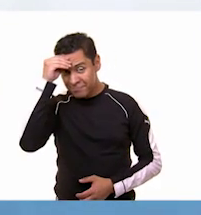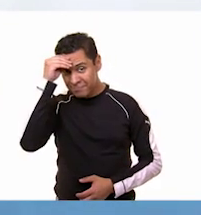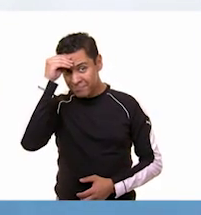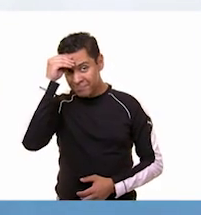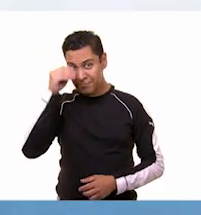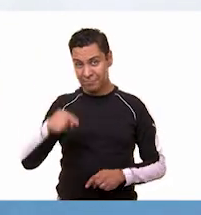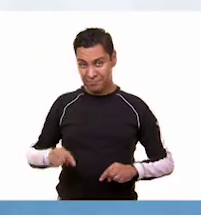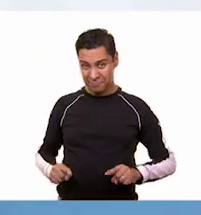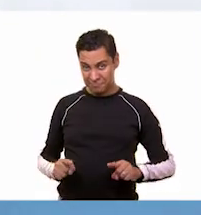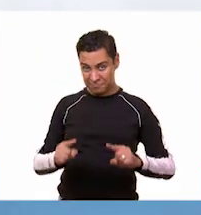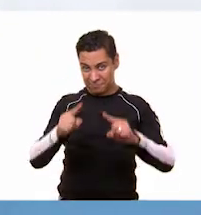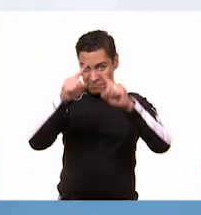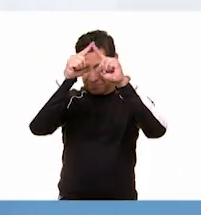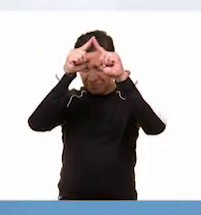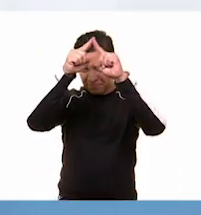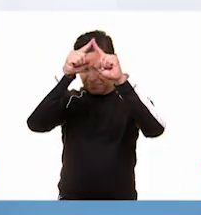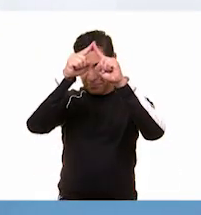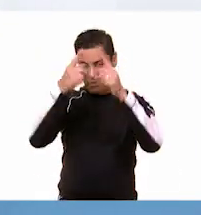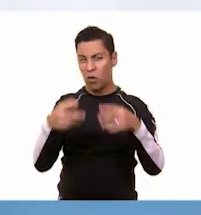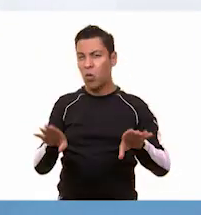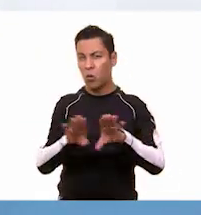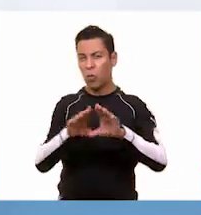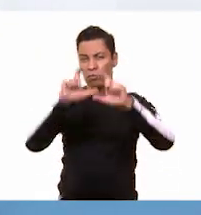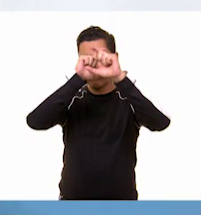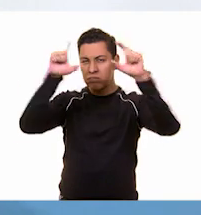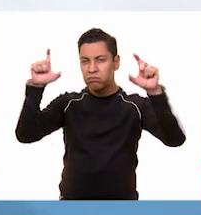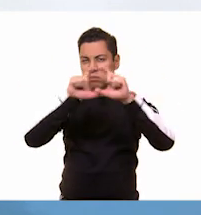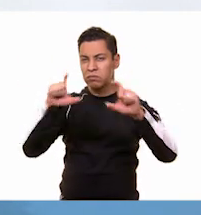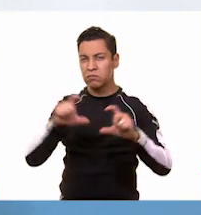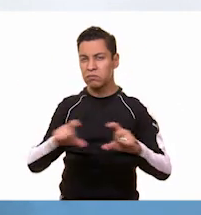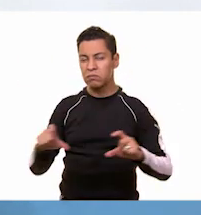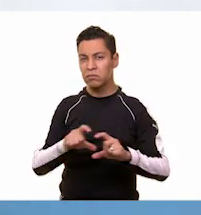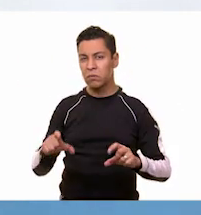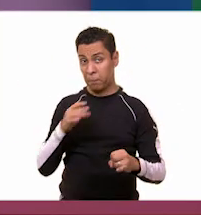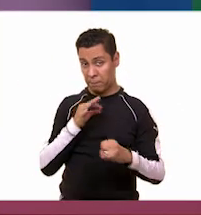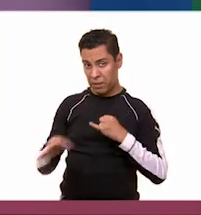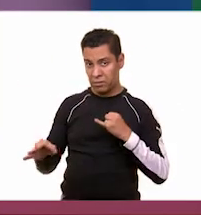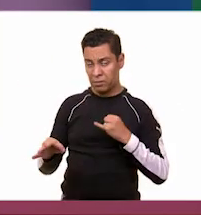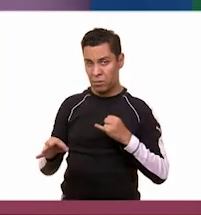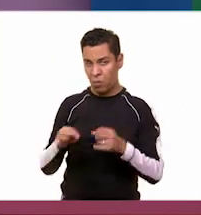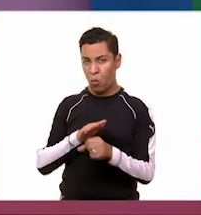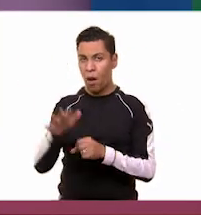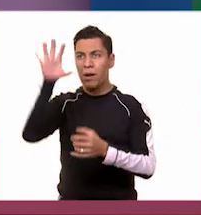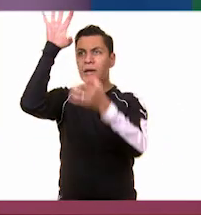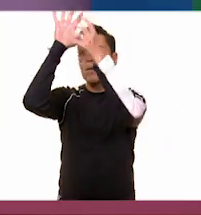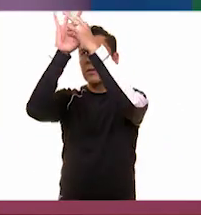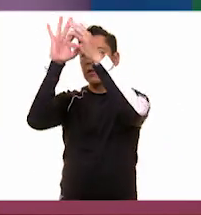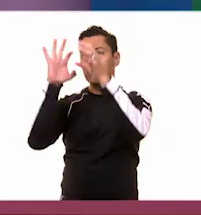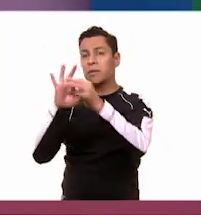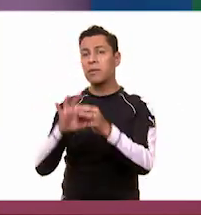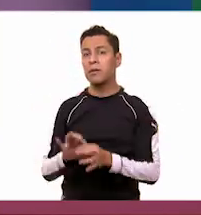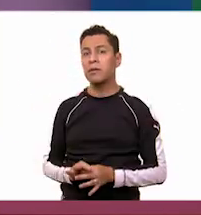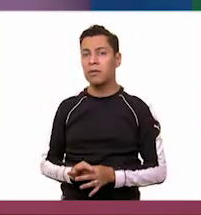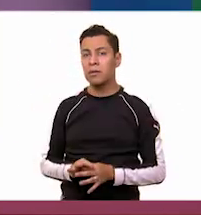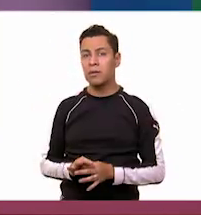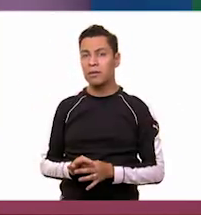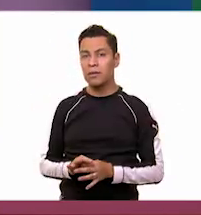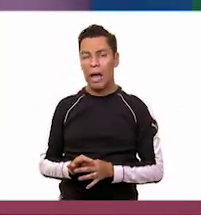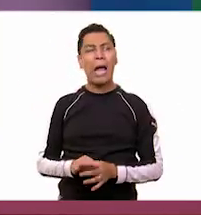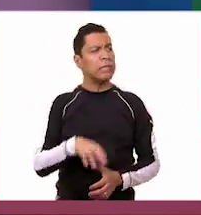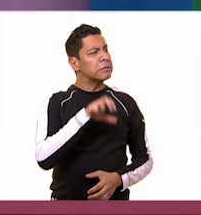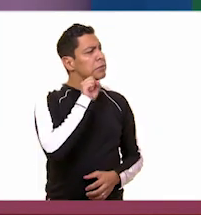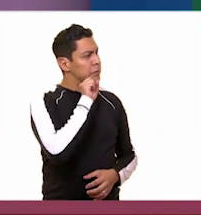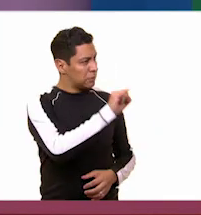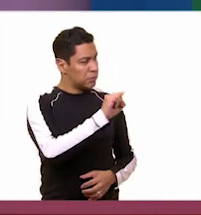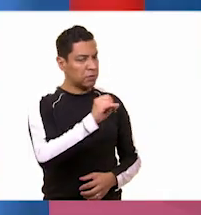de la pirámide invertida corresponde este último párrafo? ¿Tú lo notaste, Raulito? Sí, porque como dijo María, es el